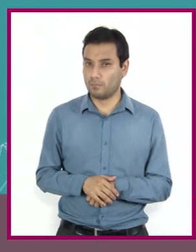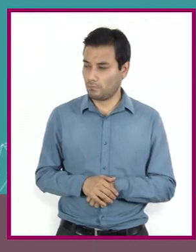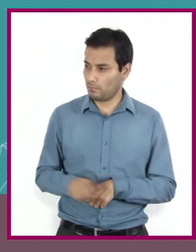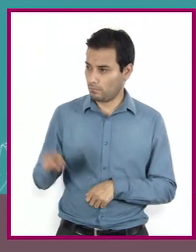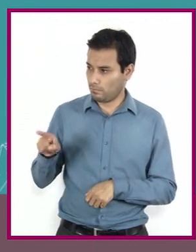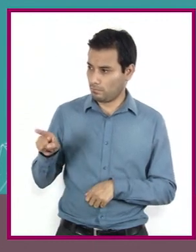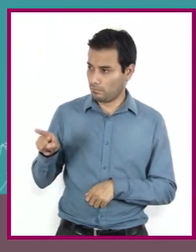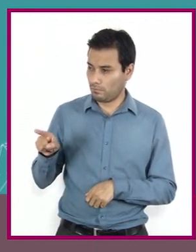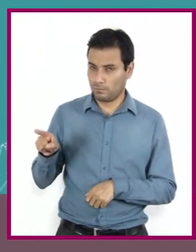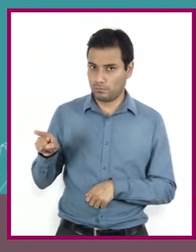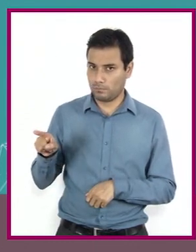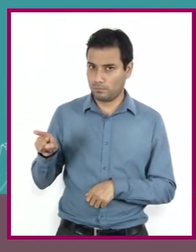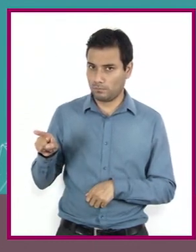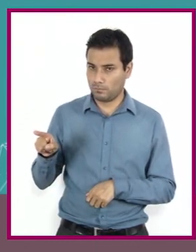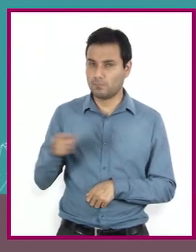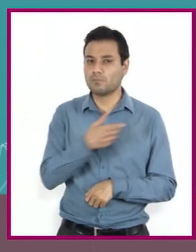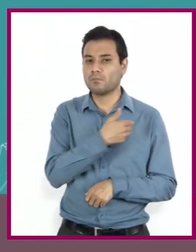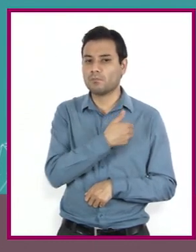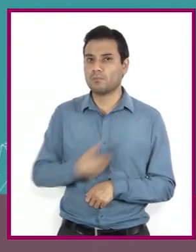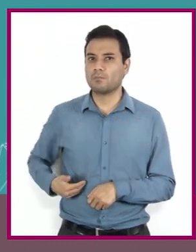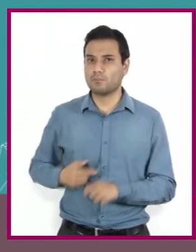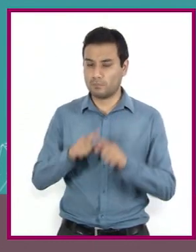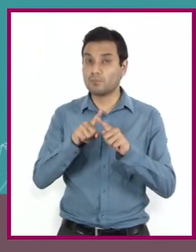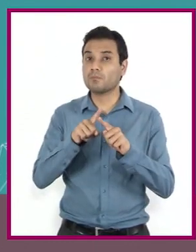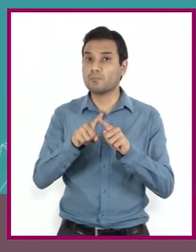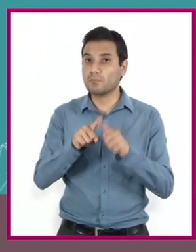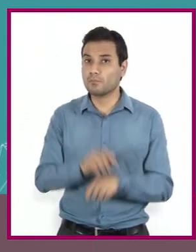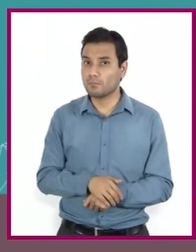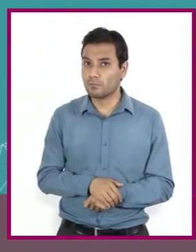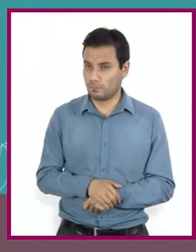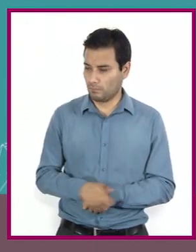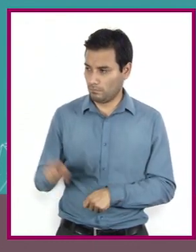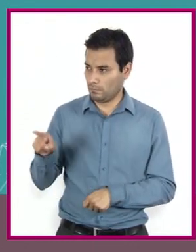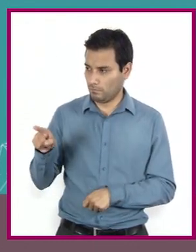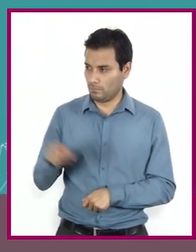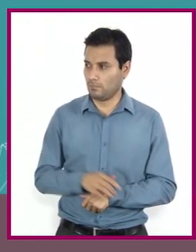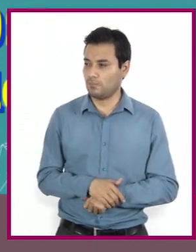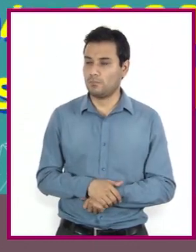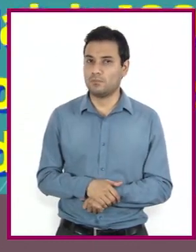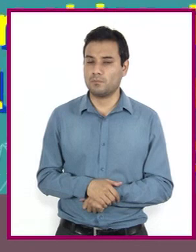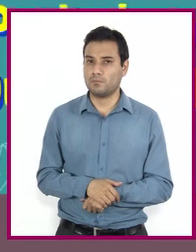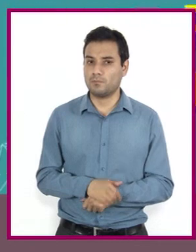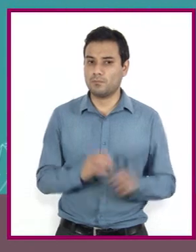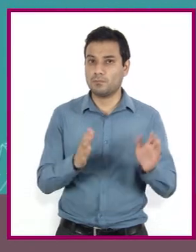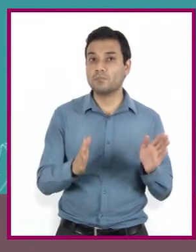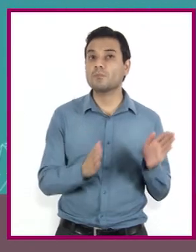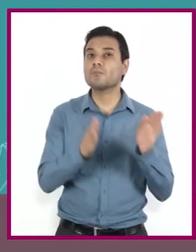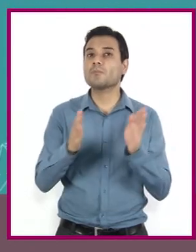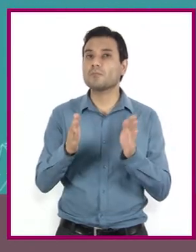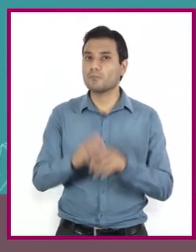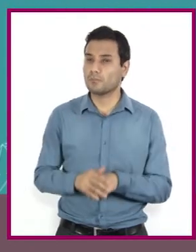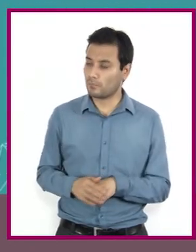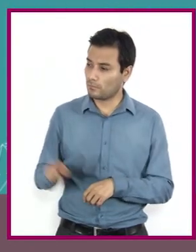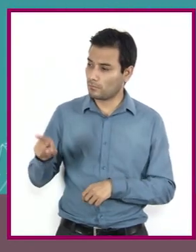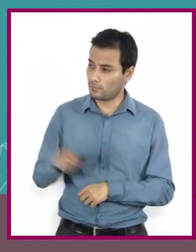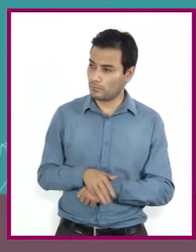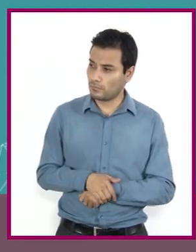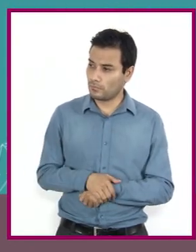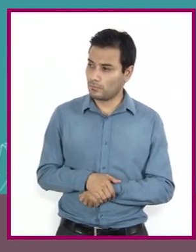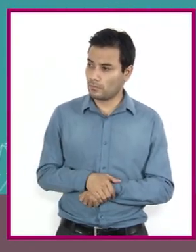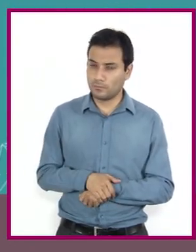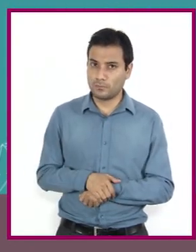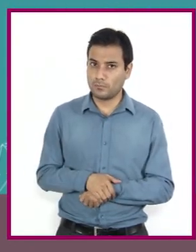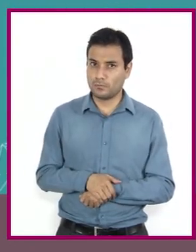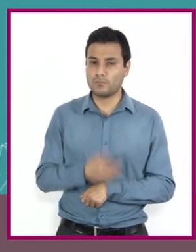de 1994 a 2000 durante el gobierno de Ernesto Zedillo Ponce de León. Periodo presidencial del 2000